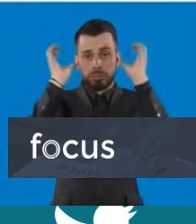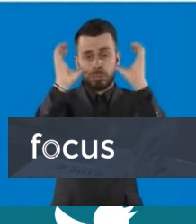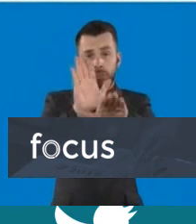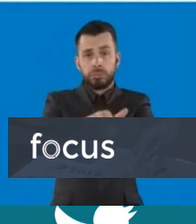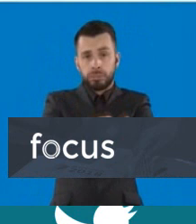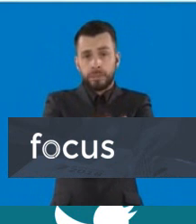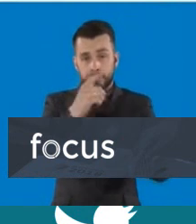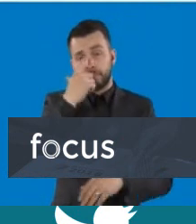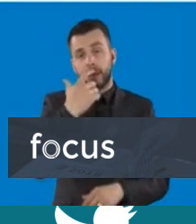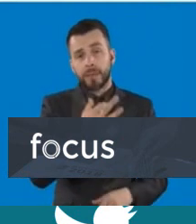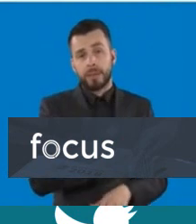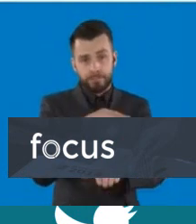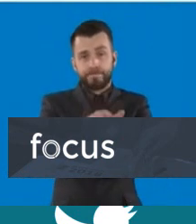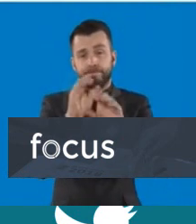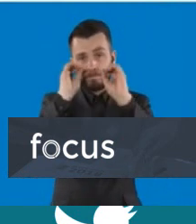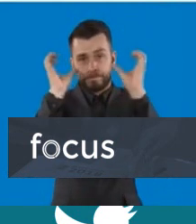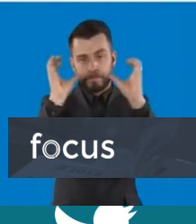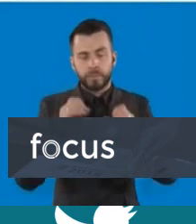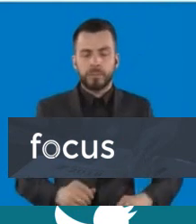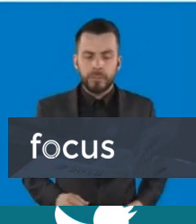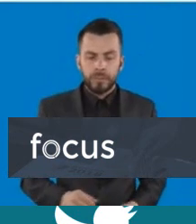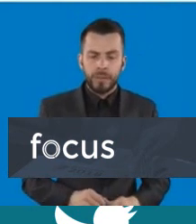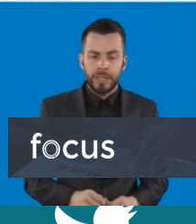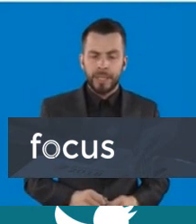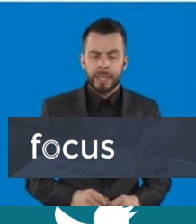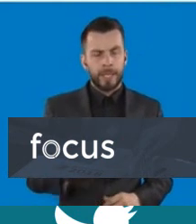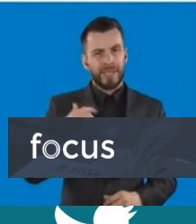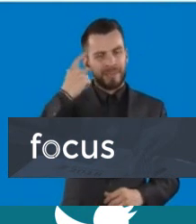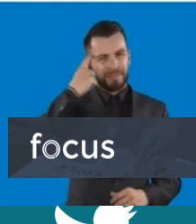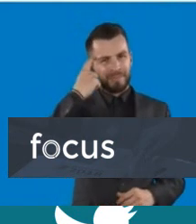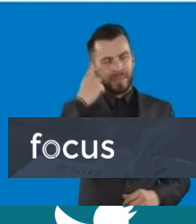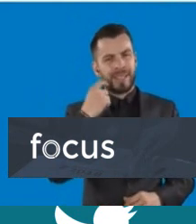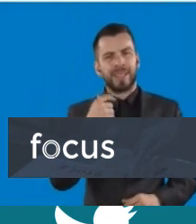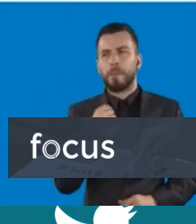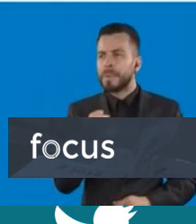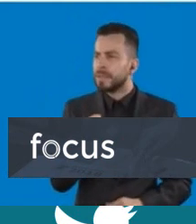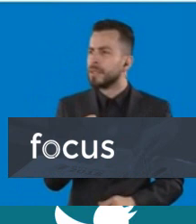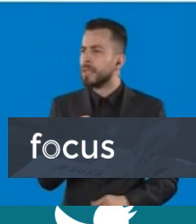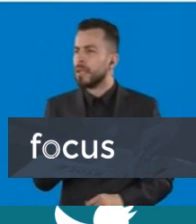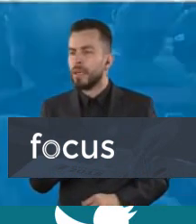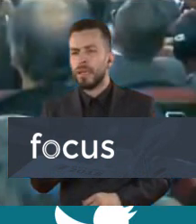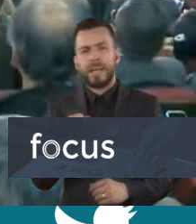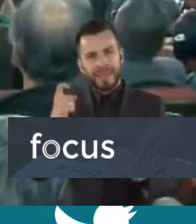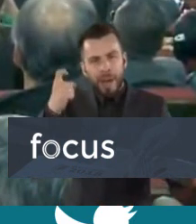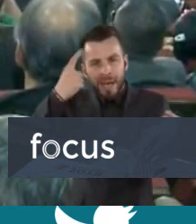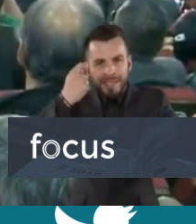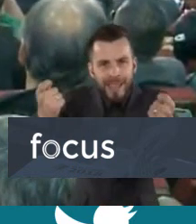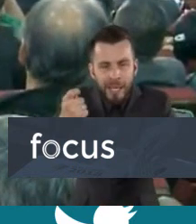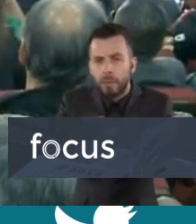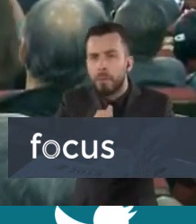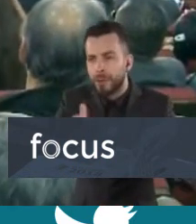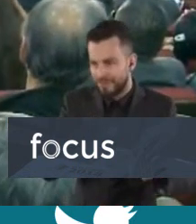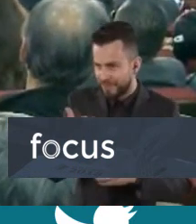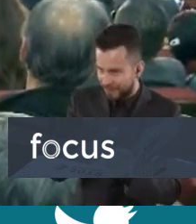un reparo serio. Yo creo que el peor error estratégico, bienvenido doctor